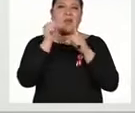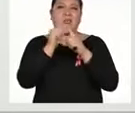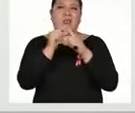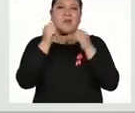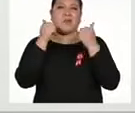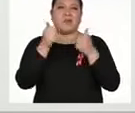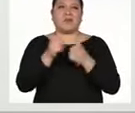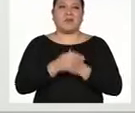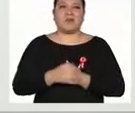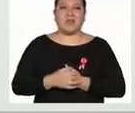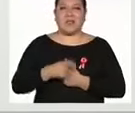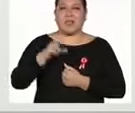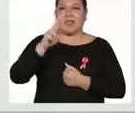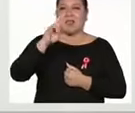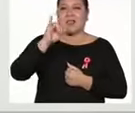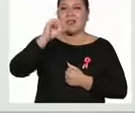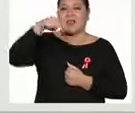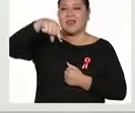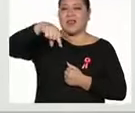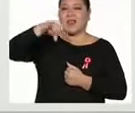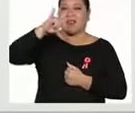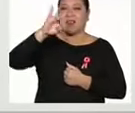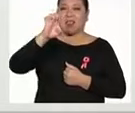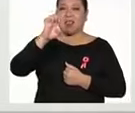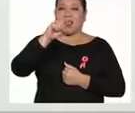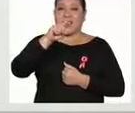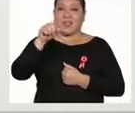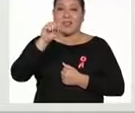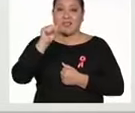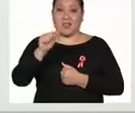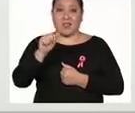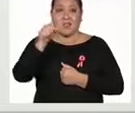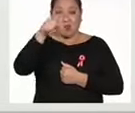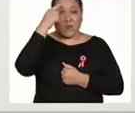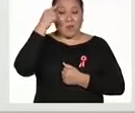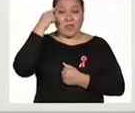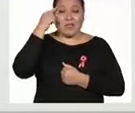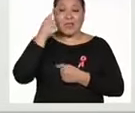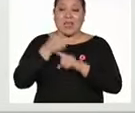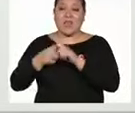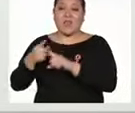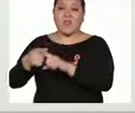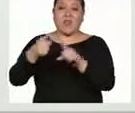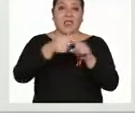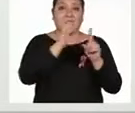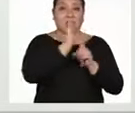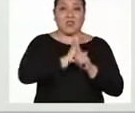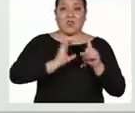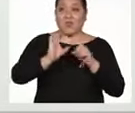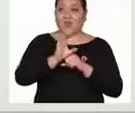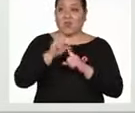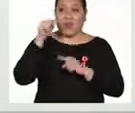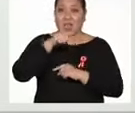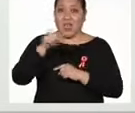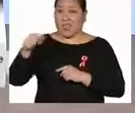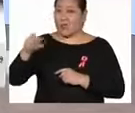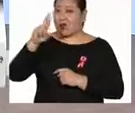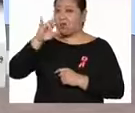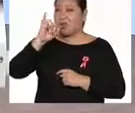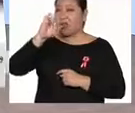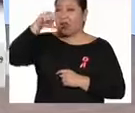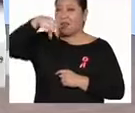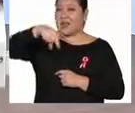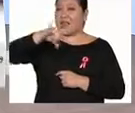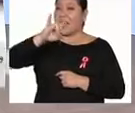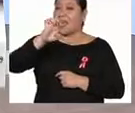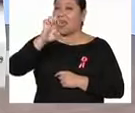genial, riqueza. ¿Te parece que la diversidad cultural en nuestro Perú es entendida como una riqueza?